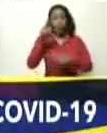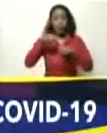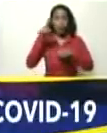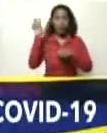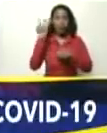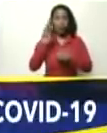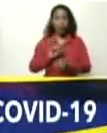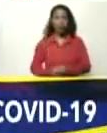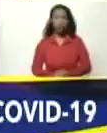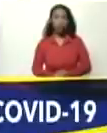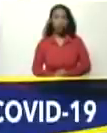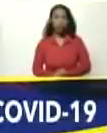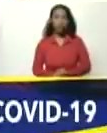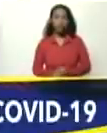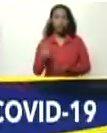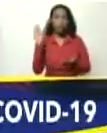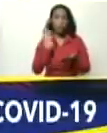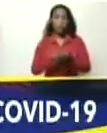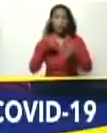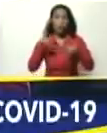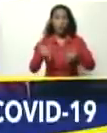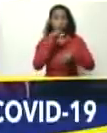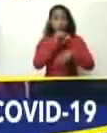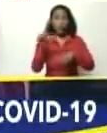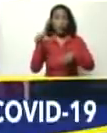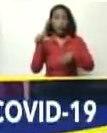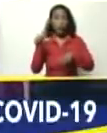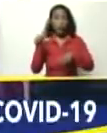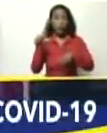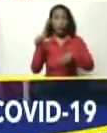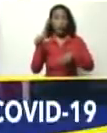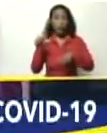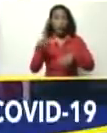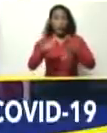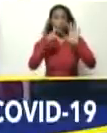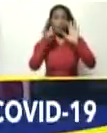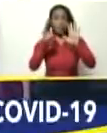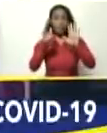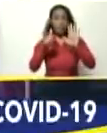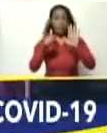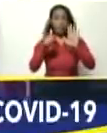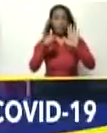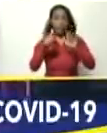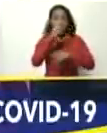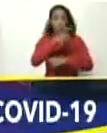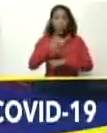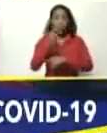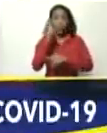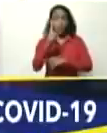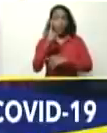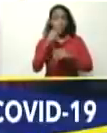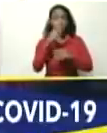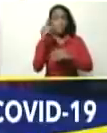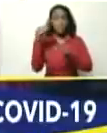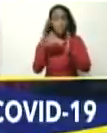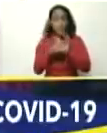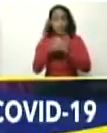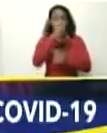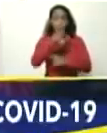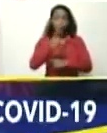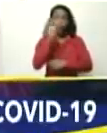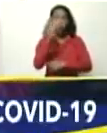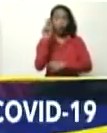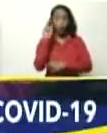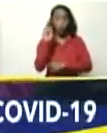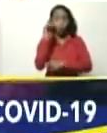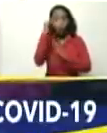Venezuela se ubica esta semana en 6 casos por 100.000 habitantes, 4